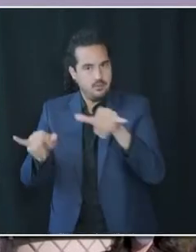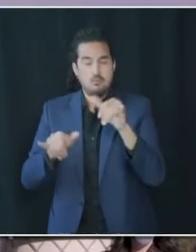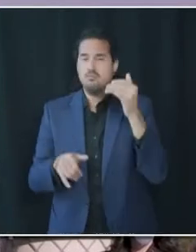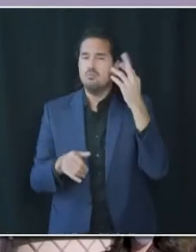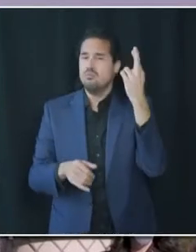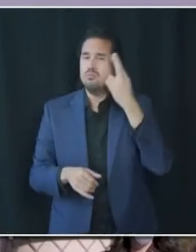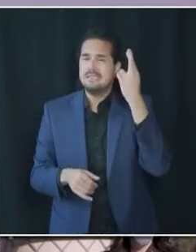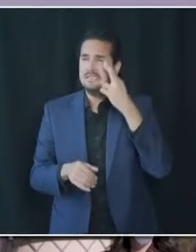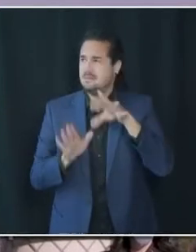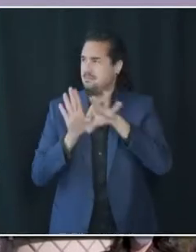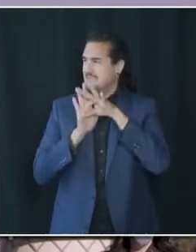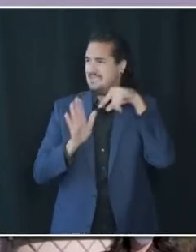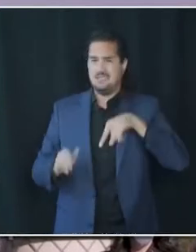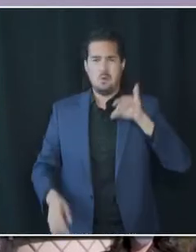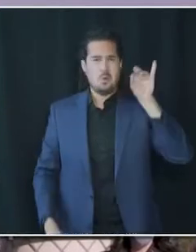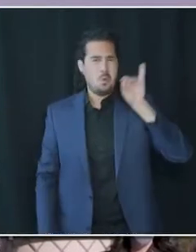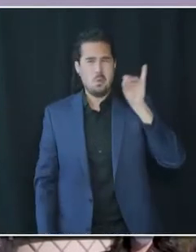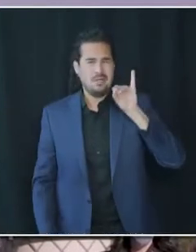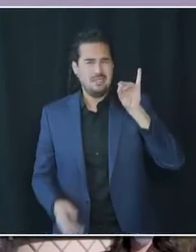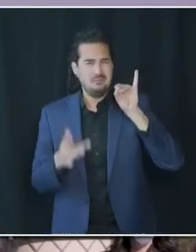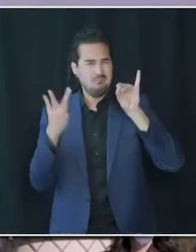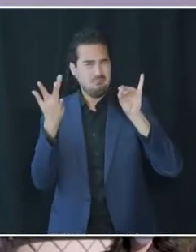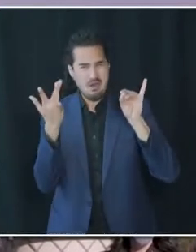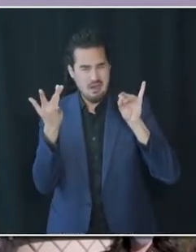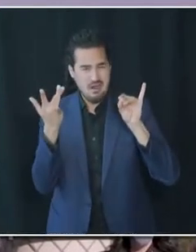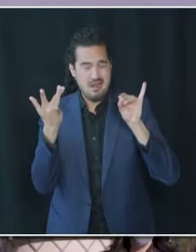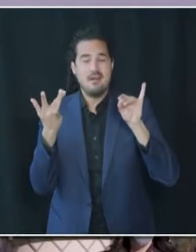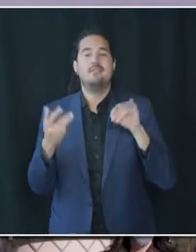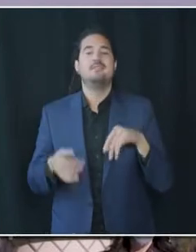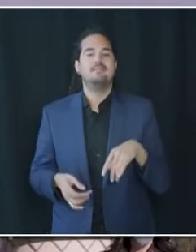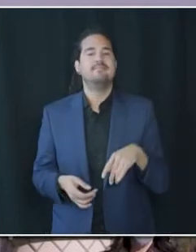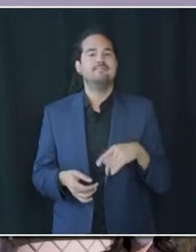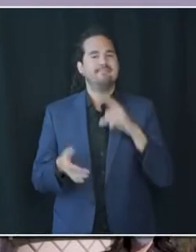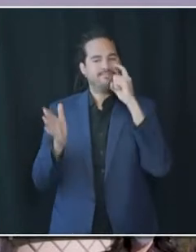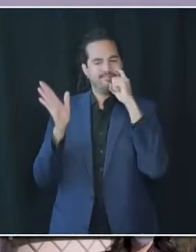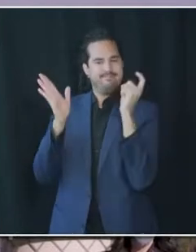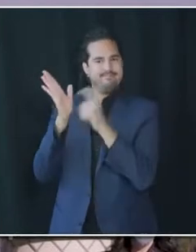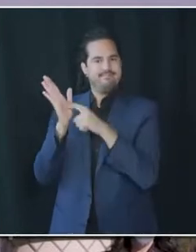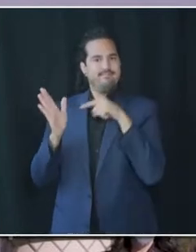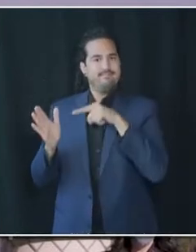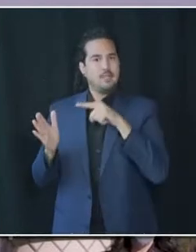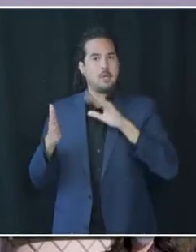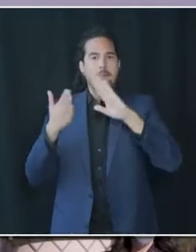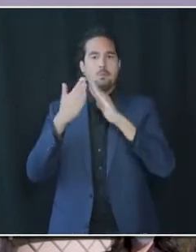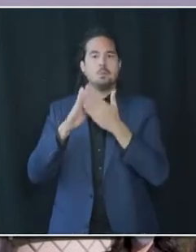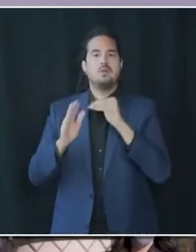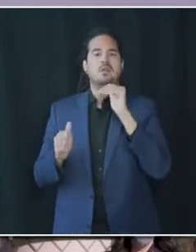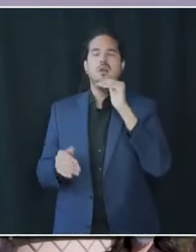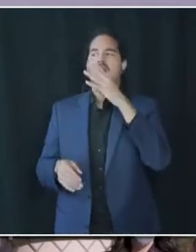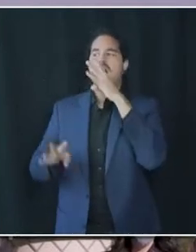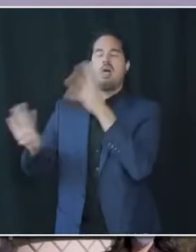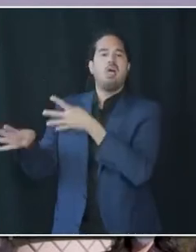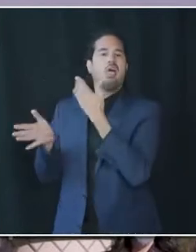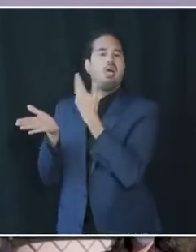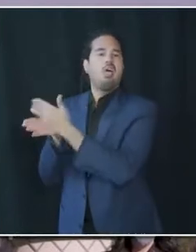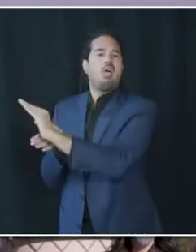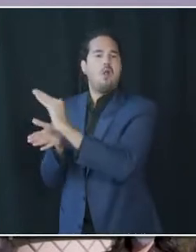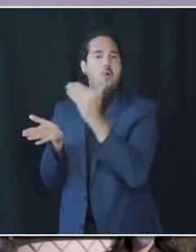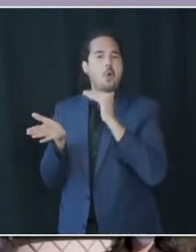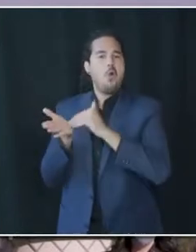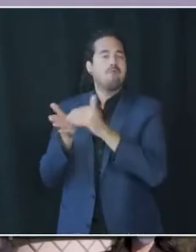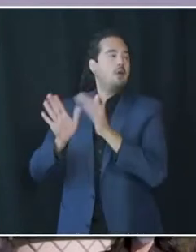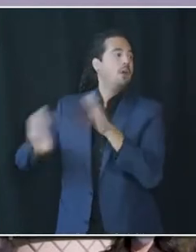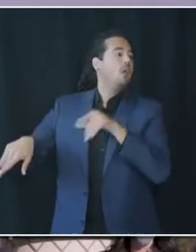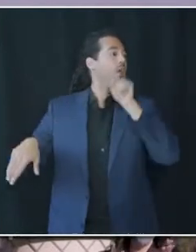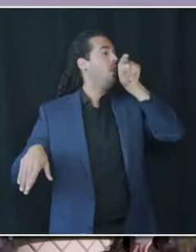es por el marco de asegurarnos de que las comunidades que a menudo son marginalizadas no queden marginalizadas que